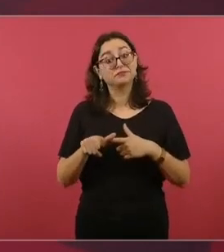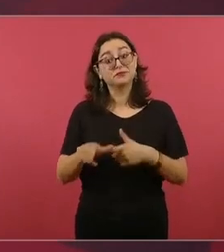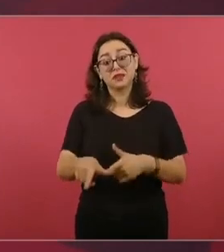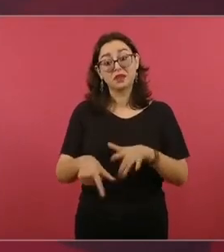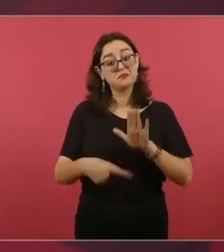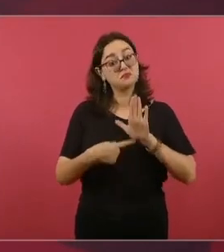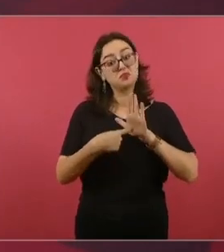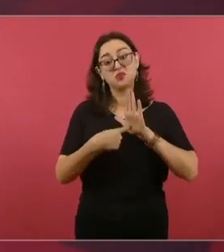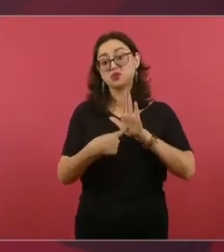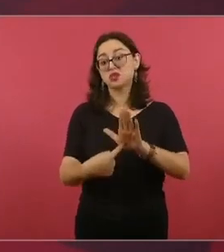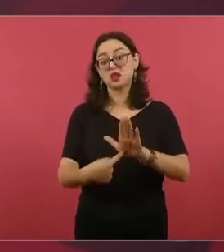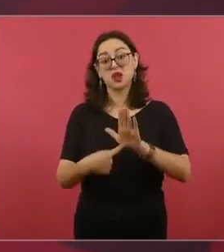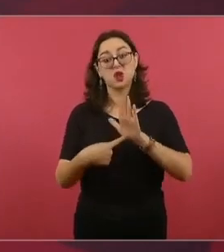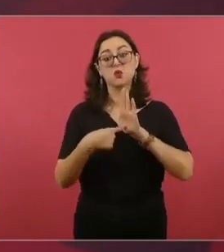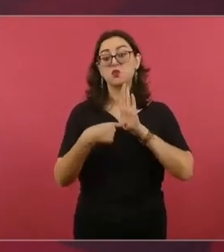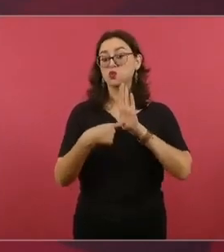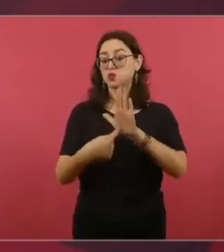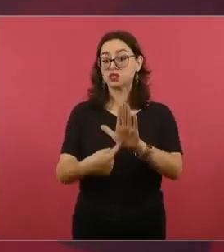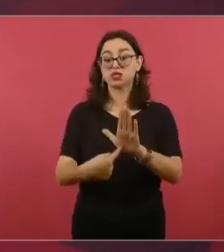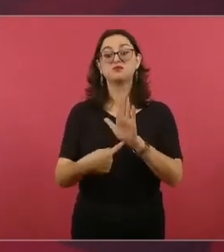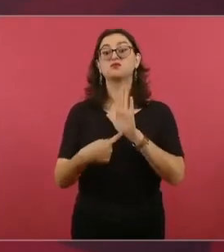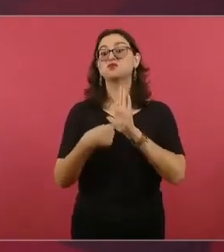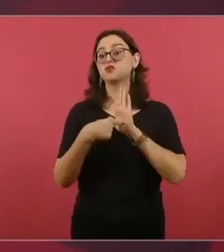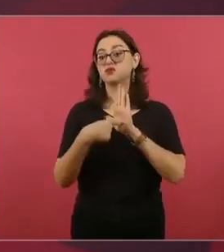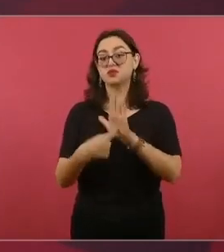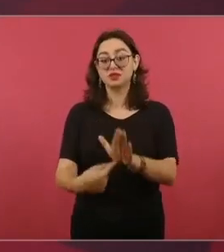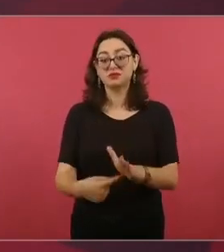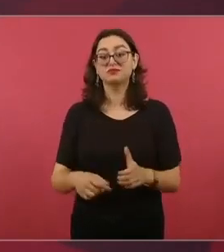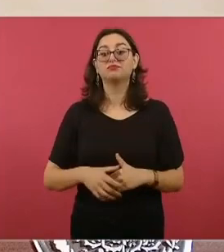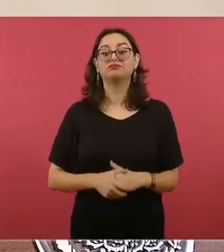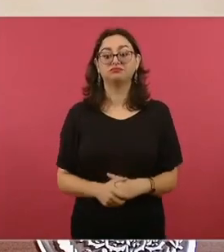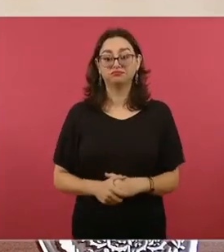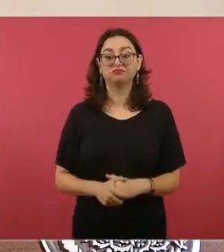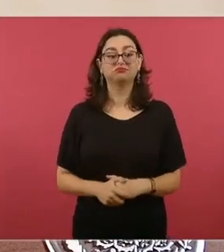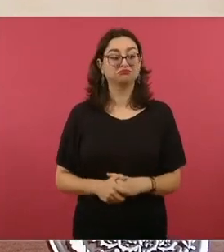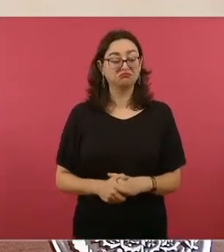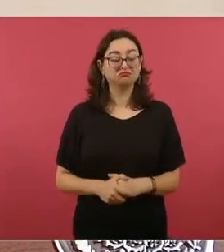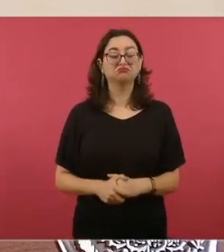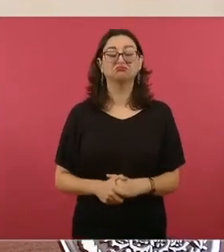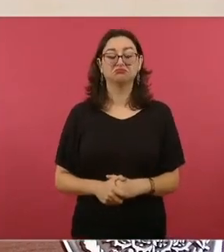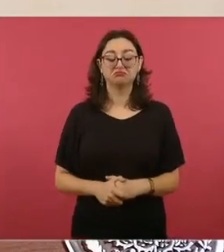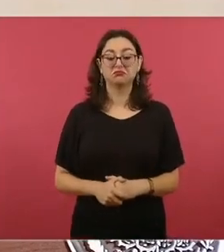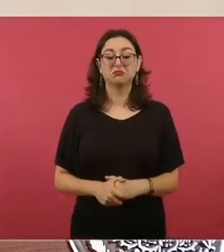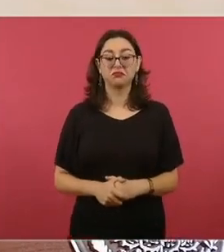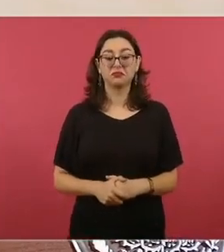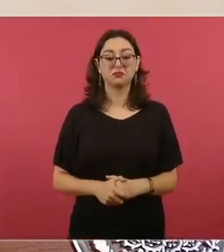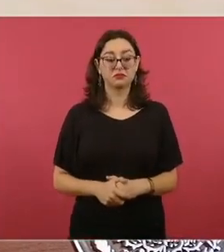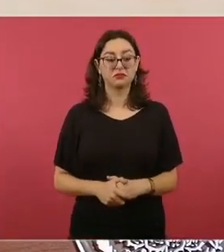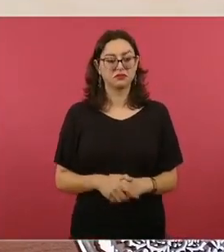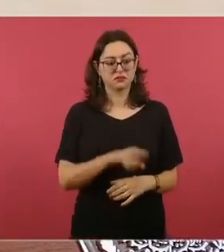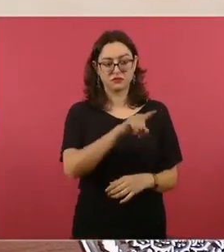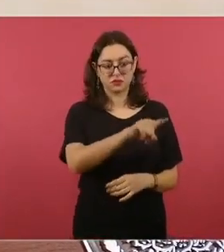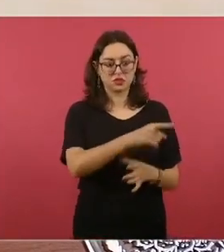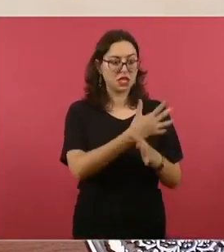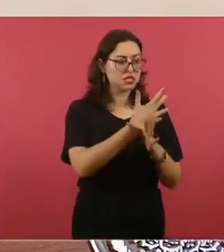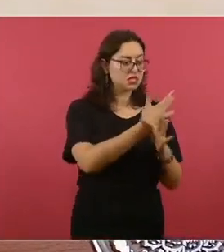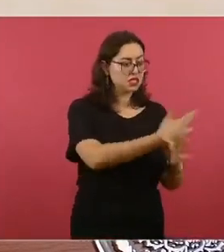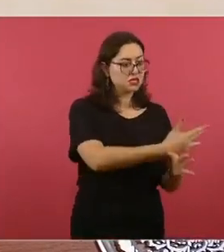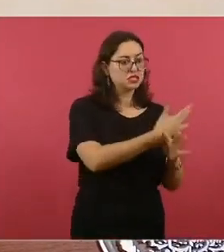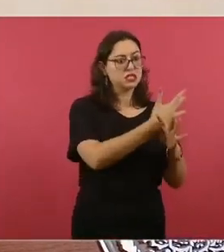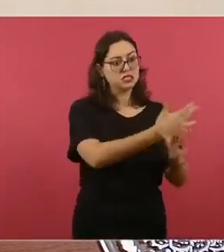y no solo dando a conocer esto, sino otras